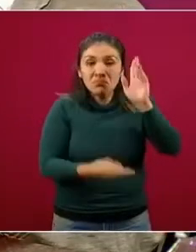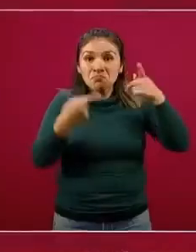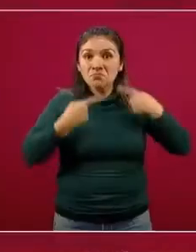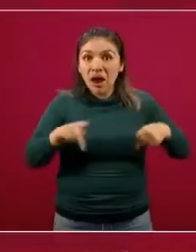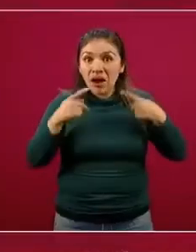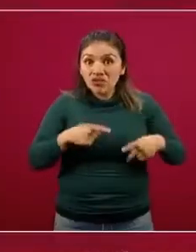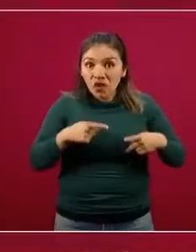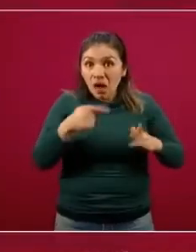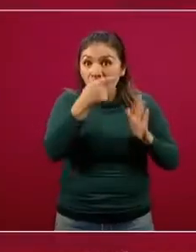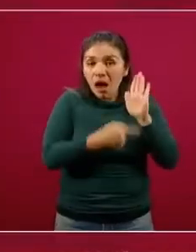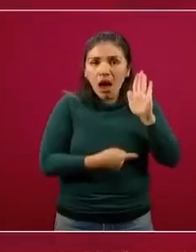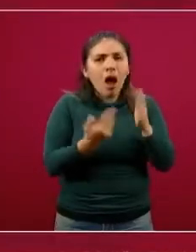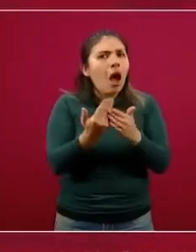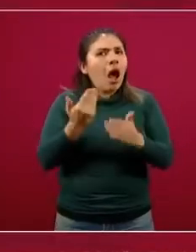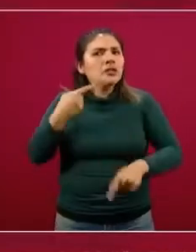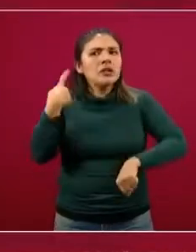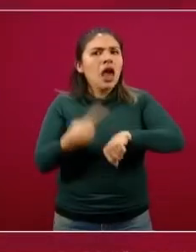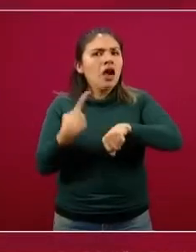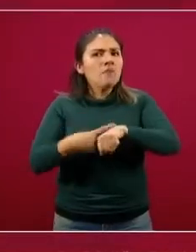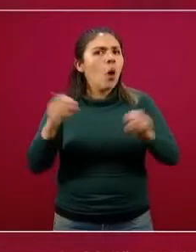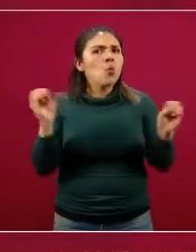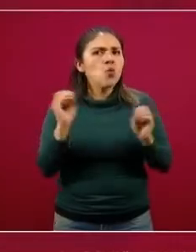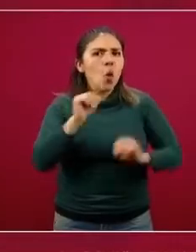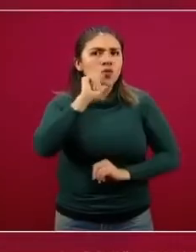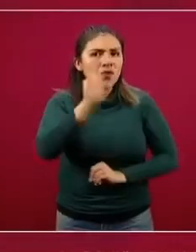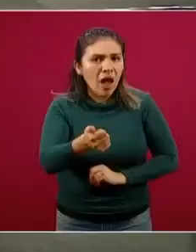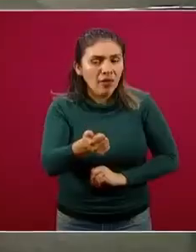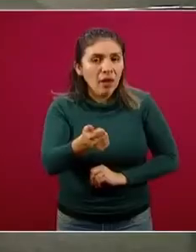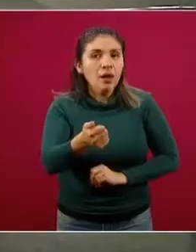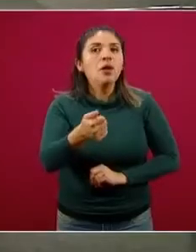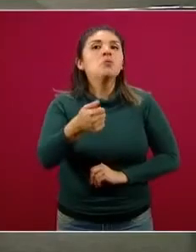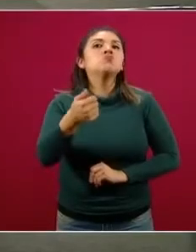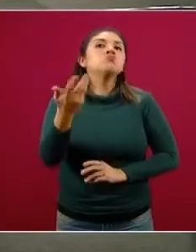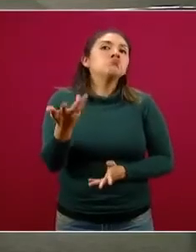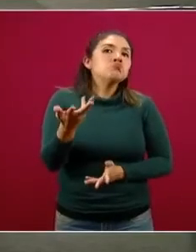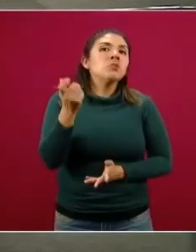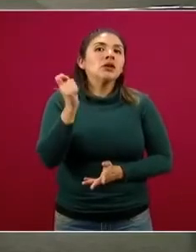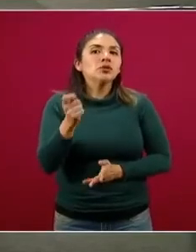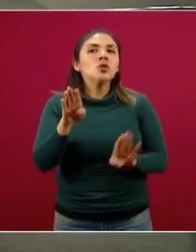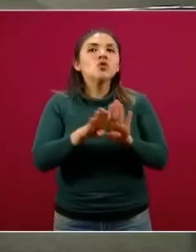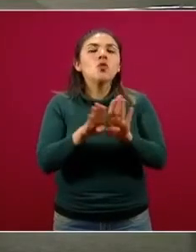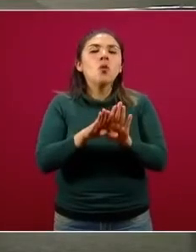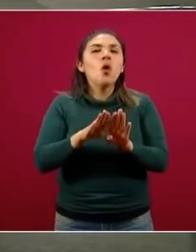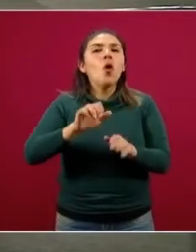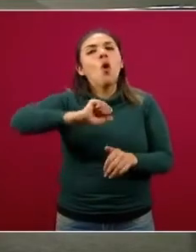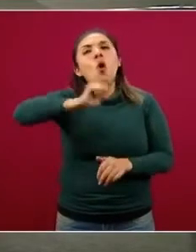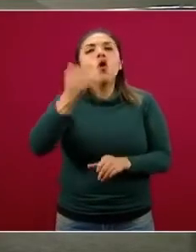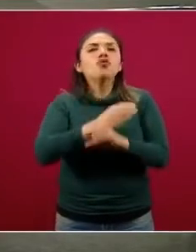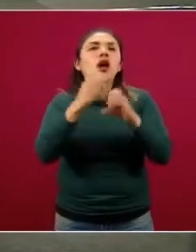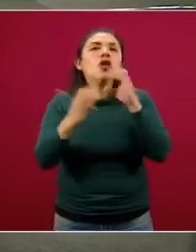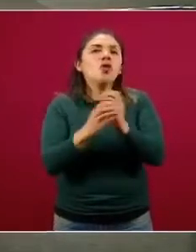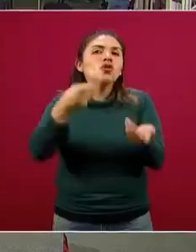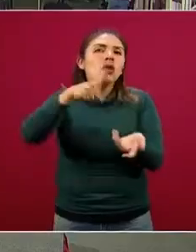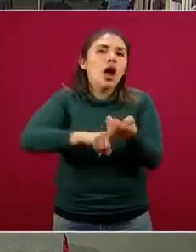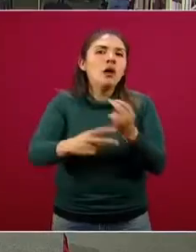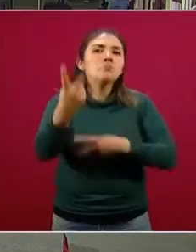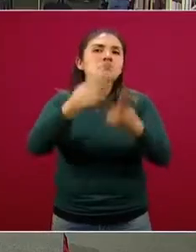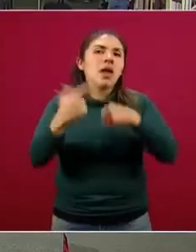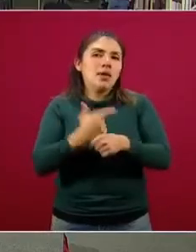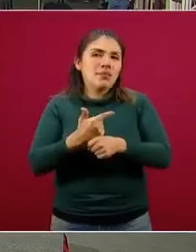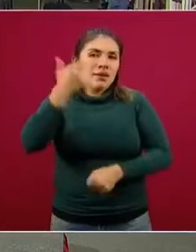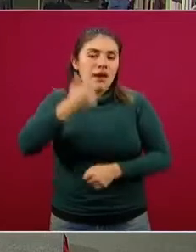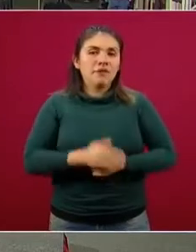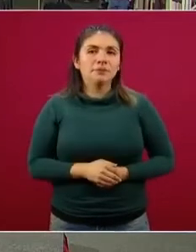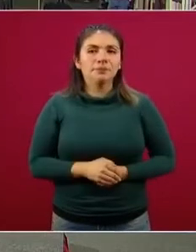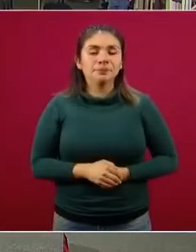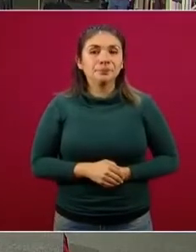porcentaje no tenía ningún tipo de comorbilidad y responde a lo mejor la evolución a otros factores. Y aquí complemento